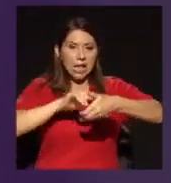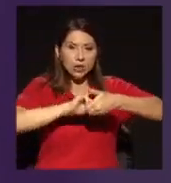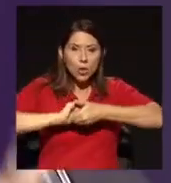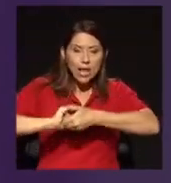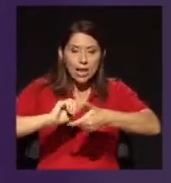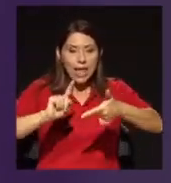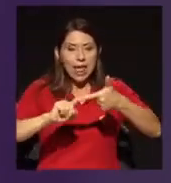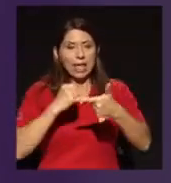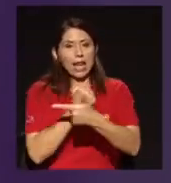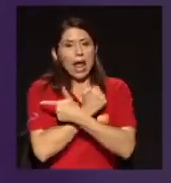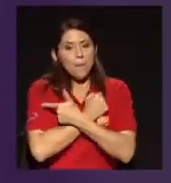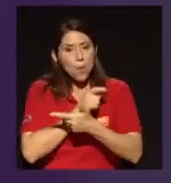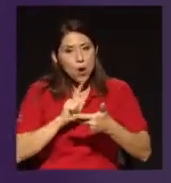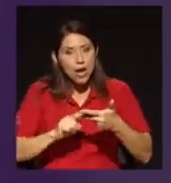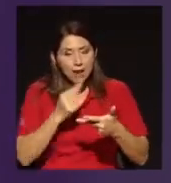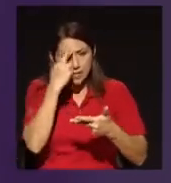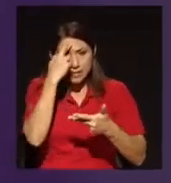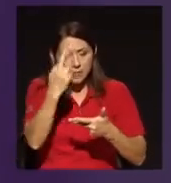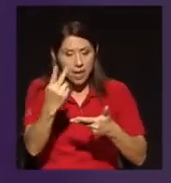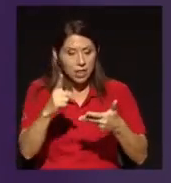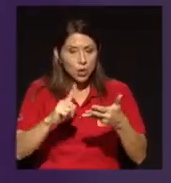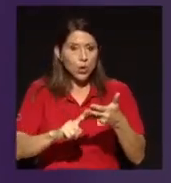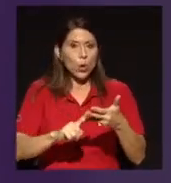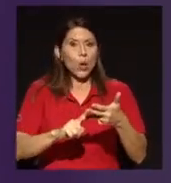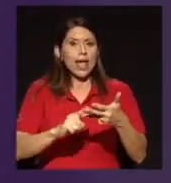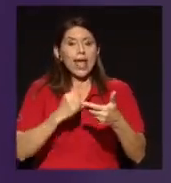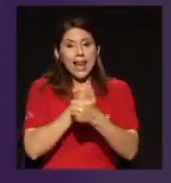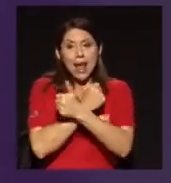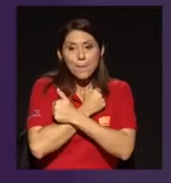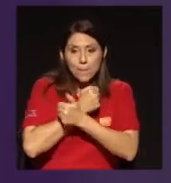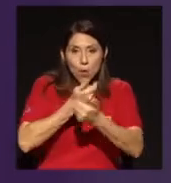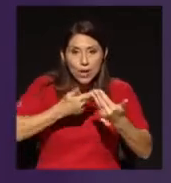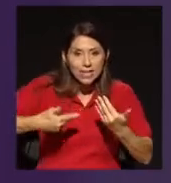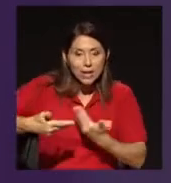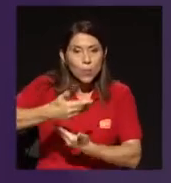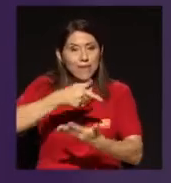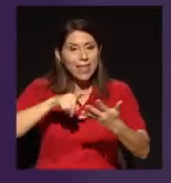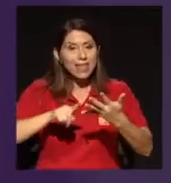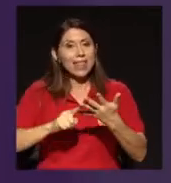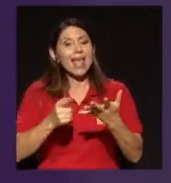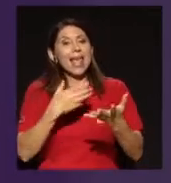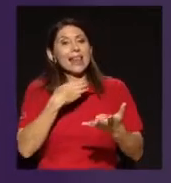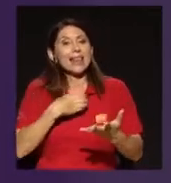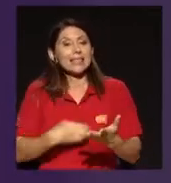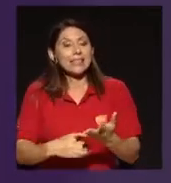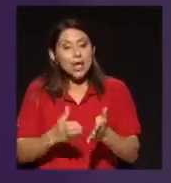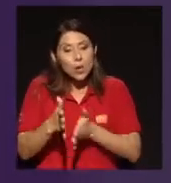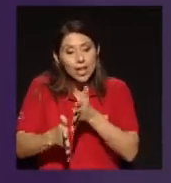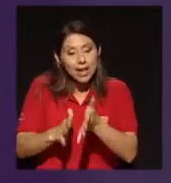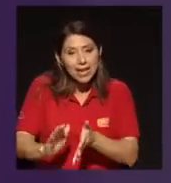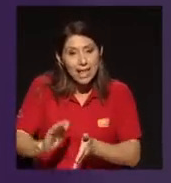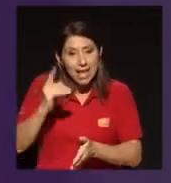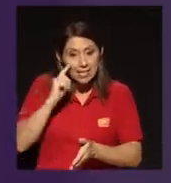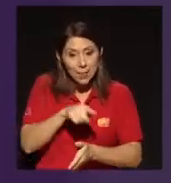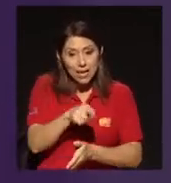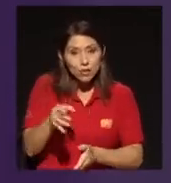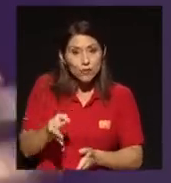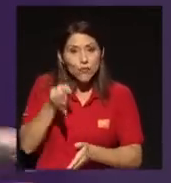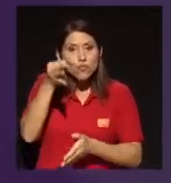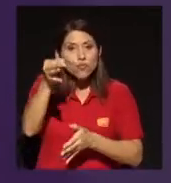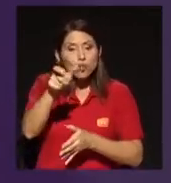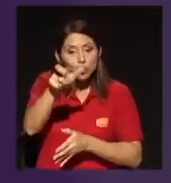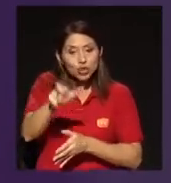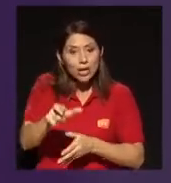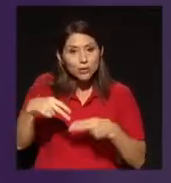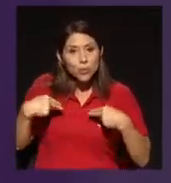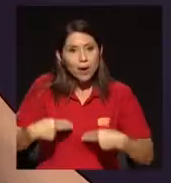amor, el respeto, el amor en esa convivencia, el deseo de crianza para que sean futuros seres humanos responsables.